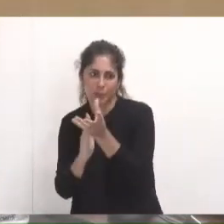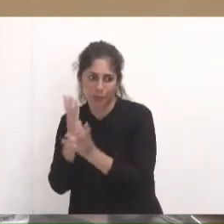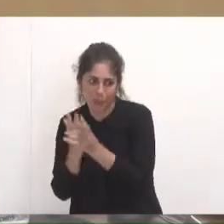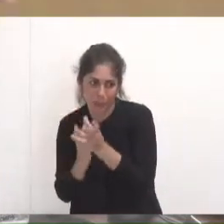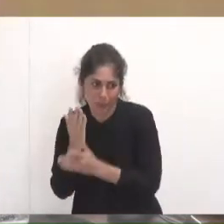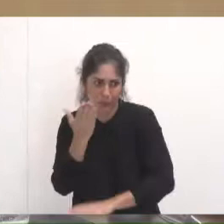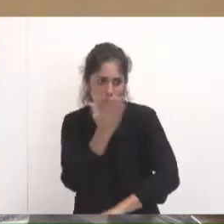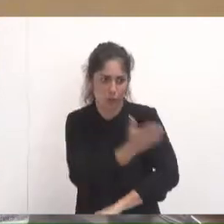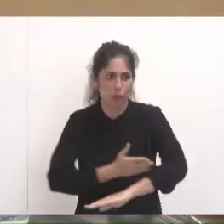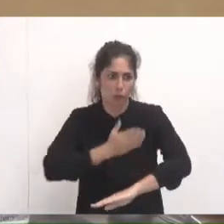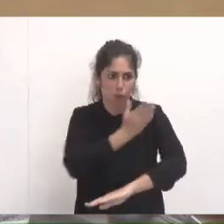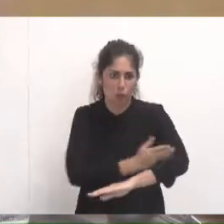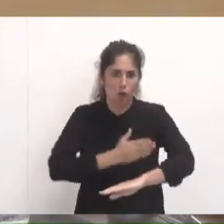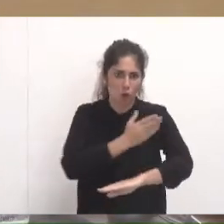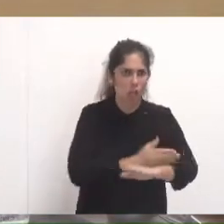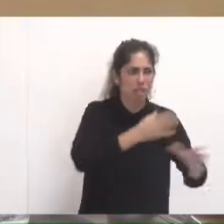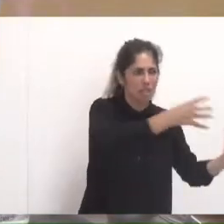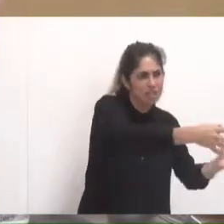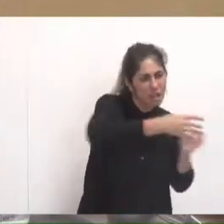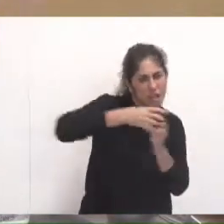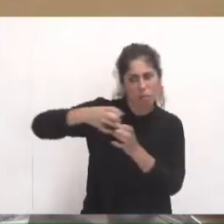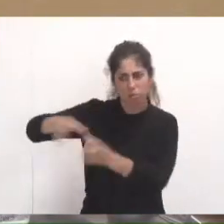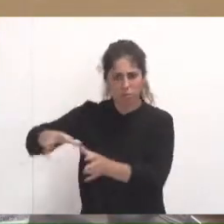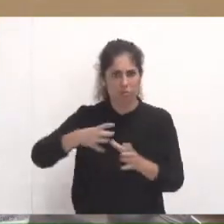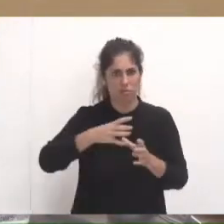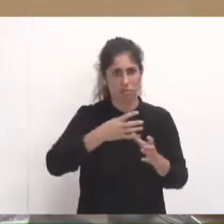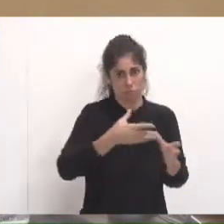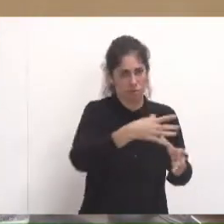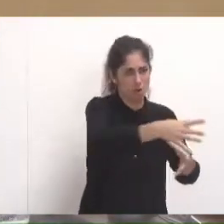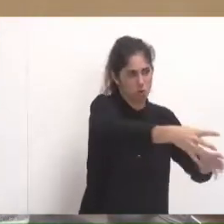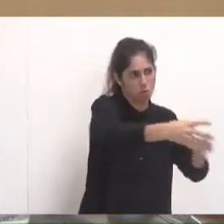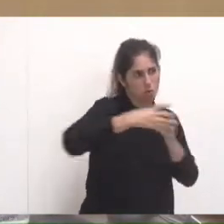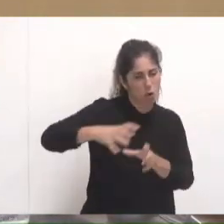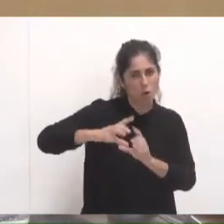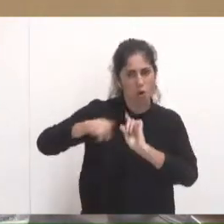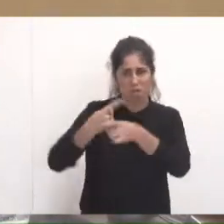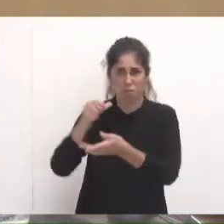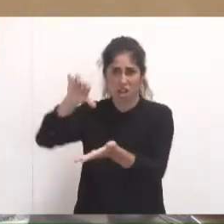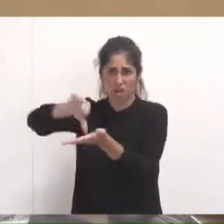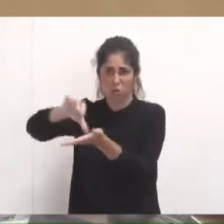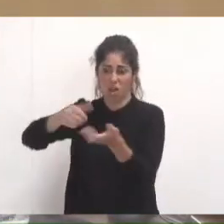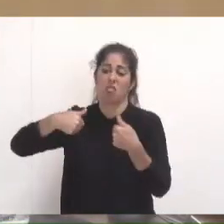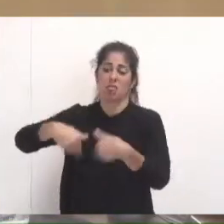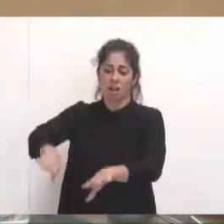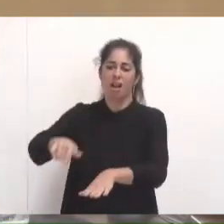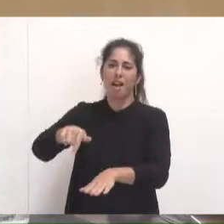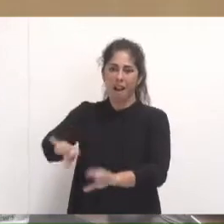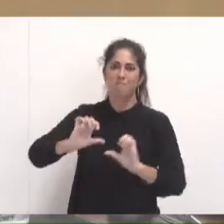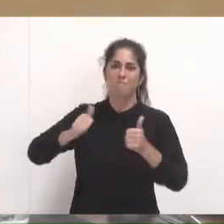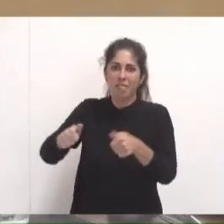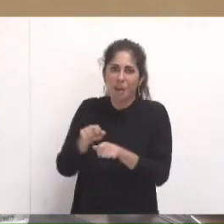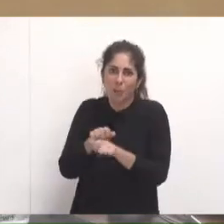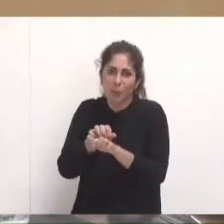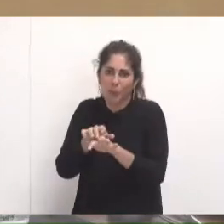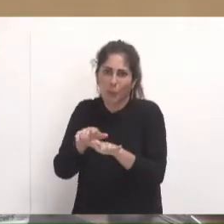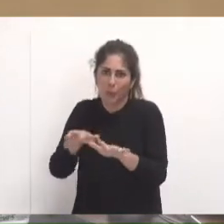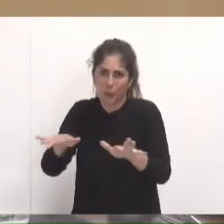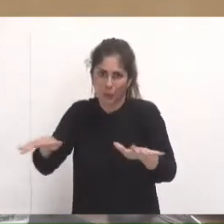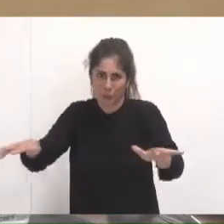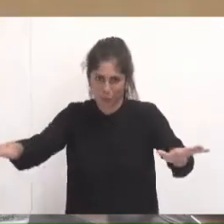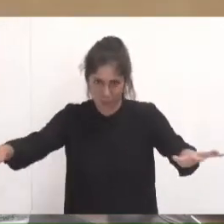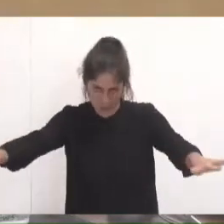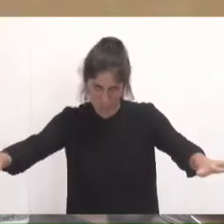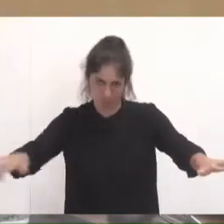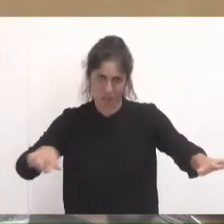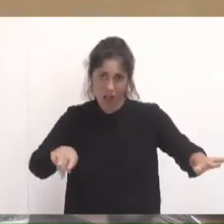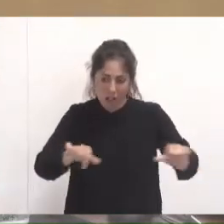tocones, que después se dejaban en medio del pueblo para que la gente los fuera cogiendo, ahí fue el foco principal de esa termita. Pero la